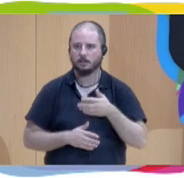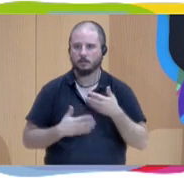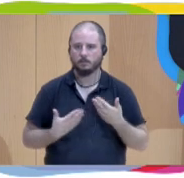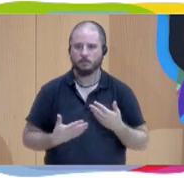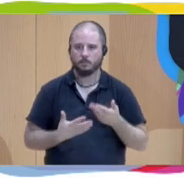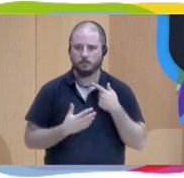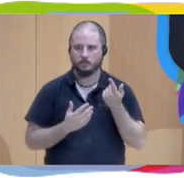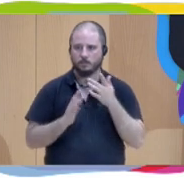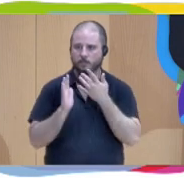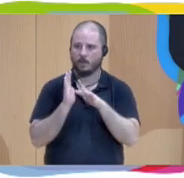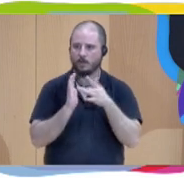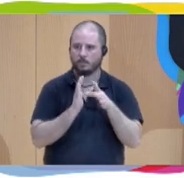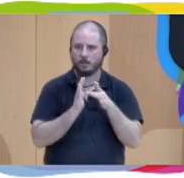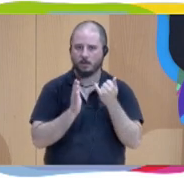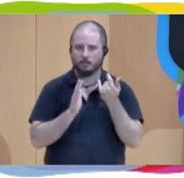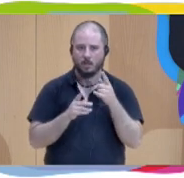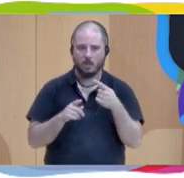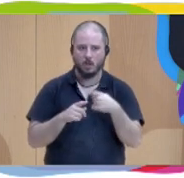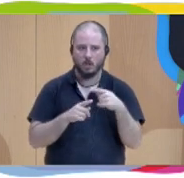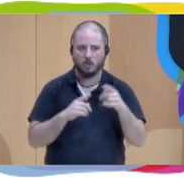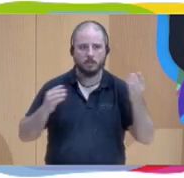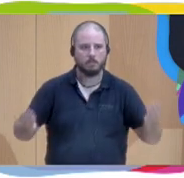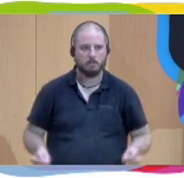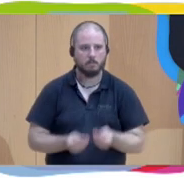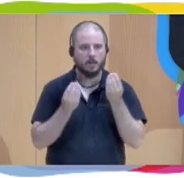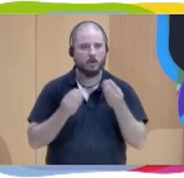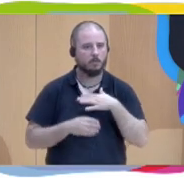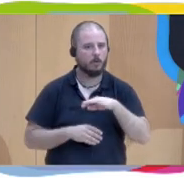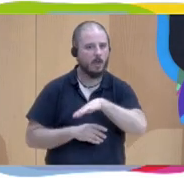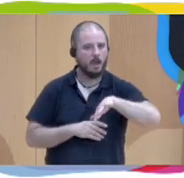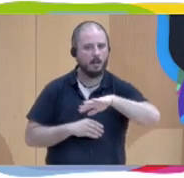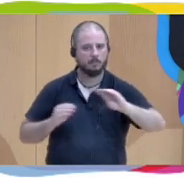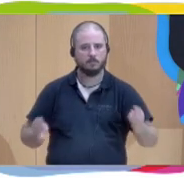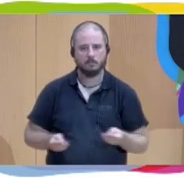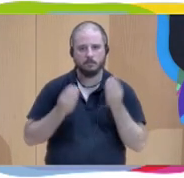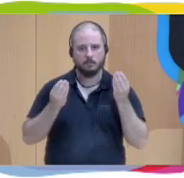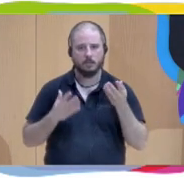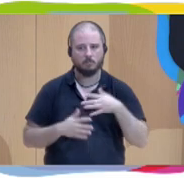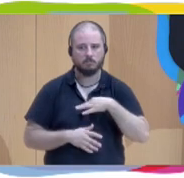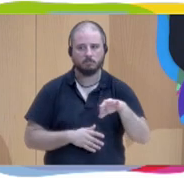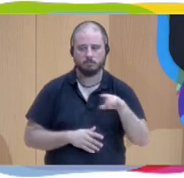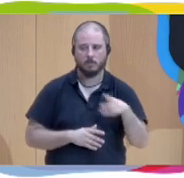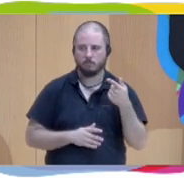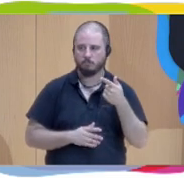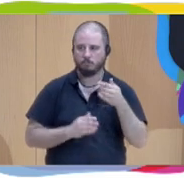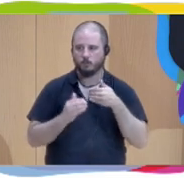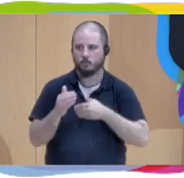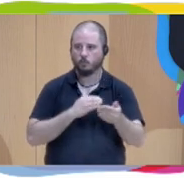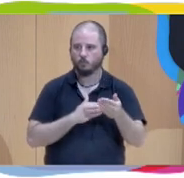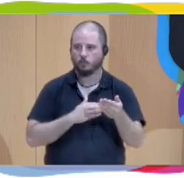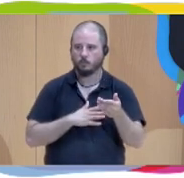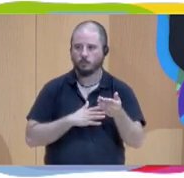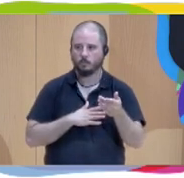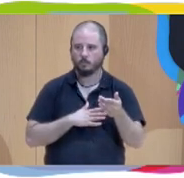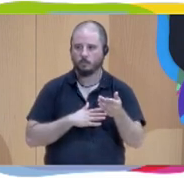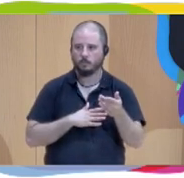qué líneas de mejora, aspectos de mejora podemos desarrollar para ser más eficaces y eficientes en el desarrollo de